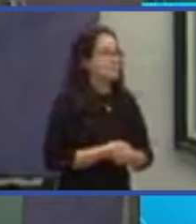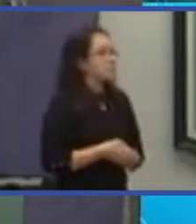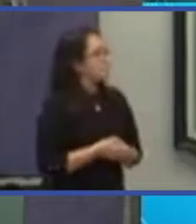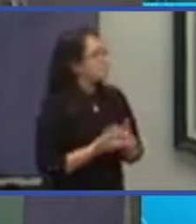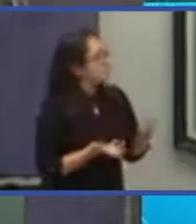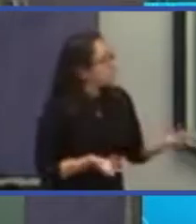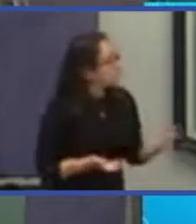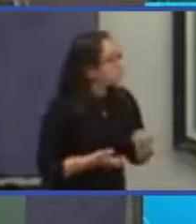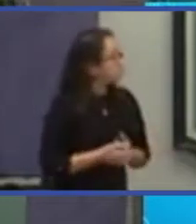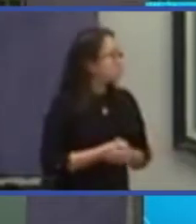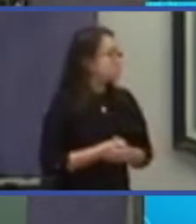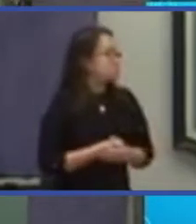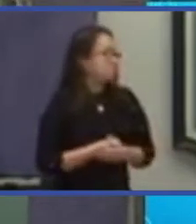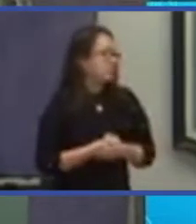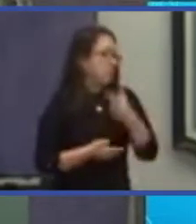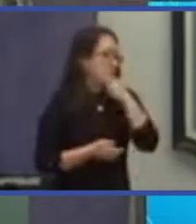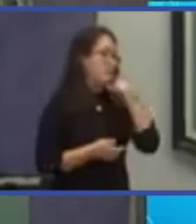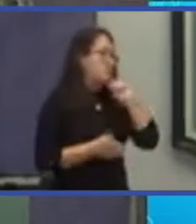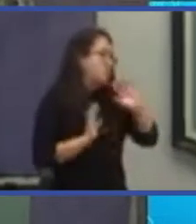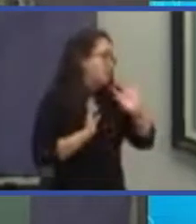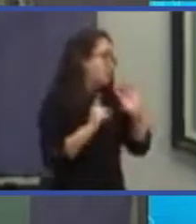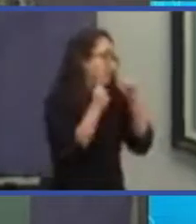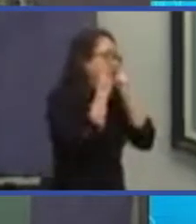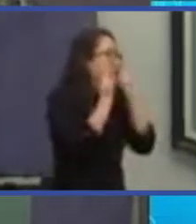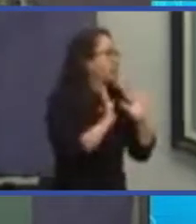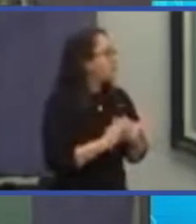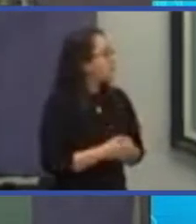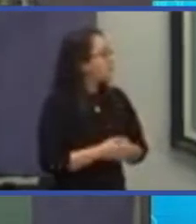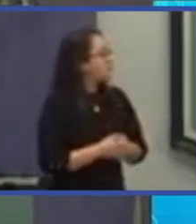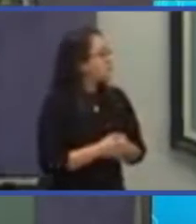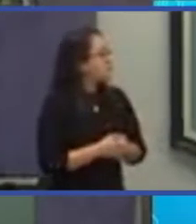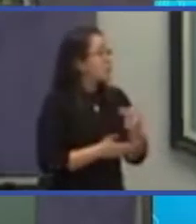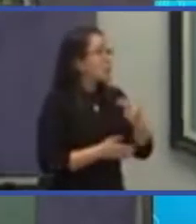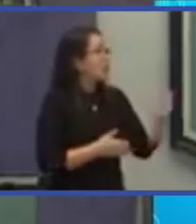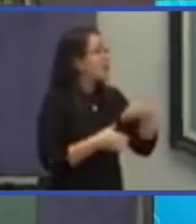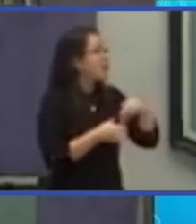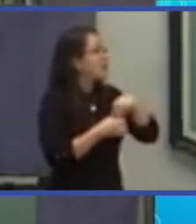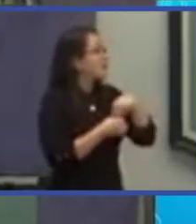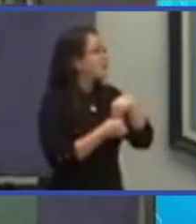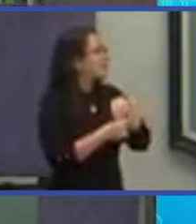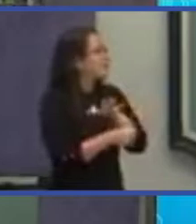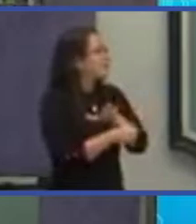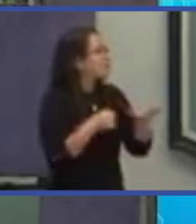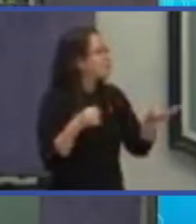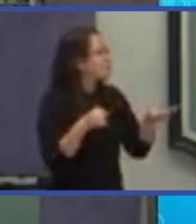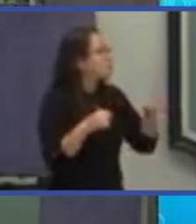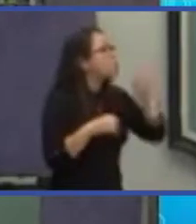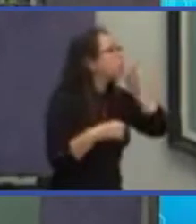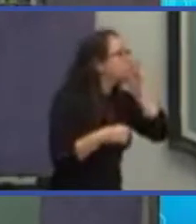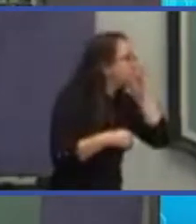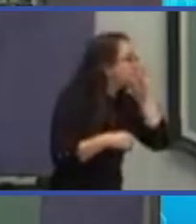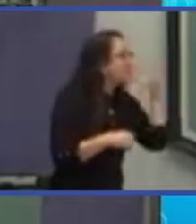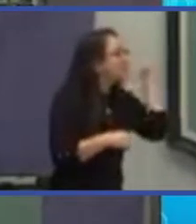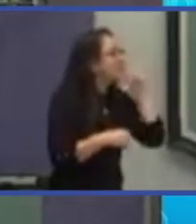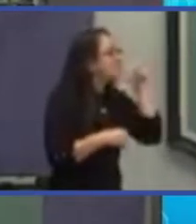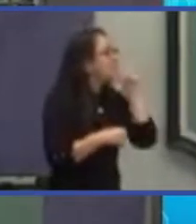quieran, dice, el hotel está lleno, pero no se preocupe, siempre hay lugar.